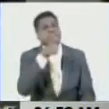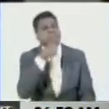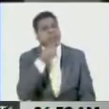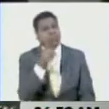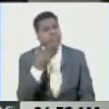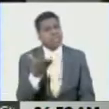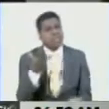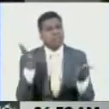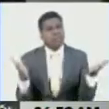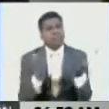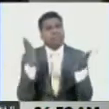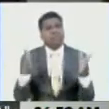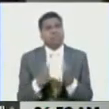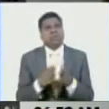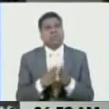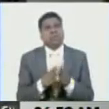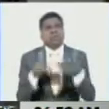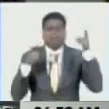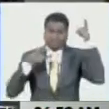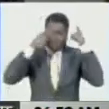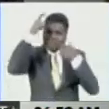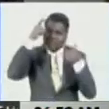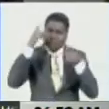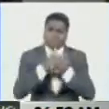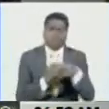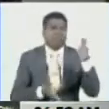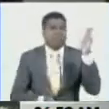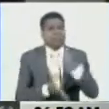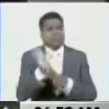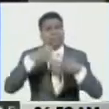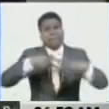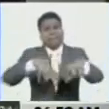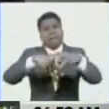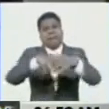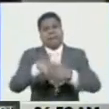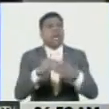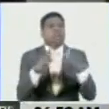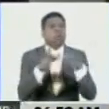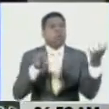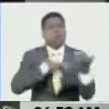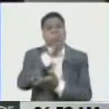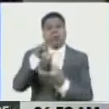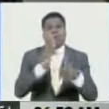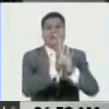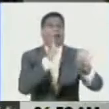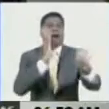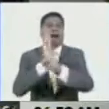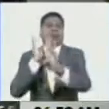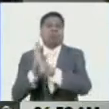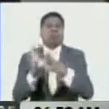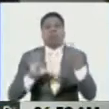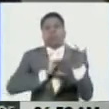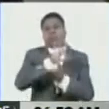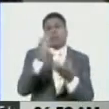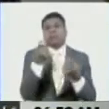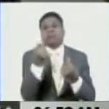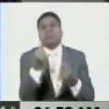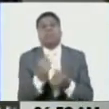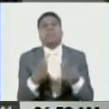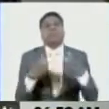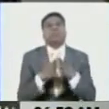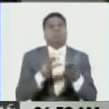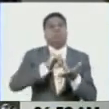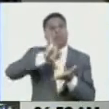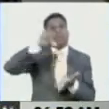qué motivación tienen los chavistas? ¿Qué motivación tiene este pueblo de salir pese a las dificultades, pese a las colas, pese a los problemas económicos, a la inflación inducida, como